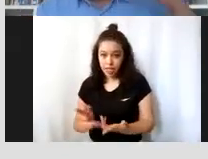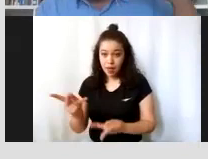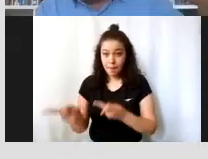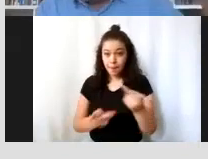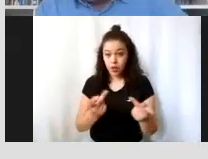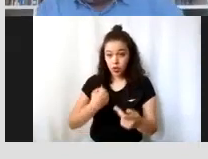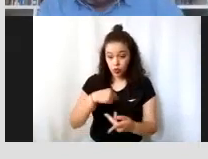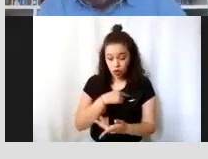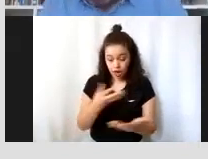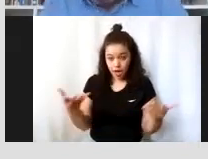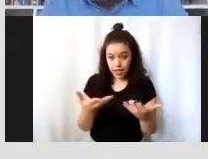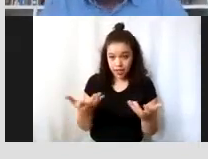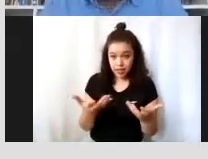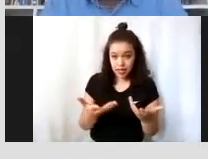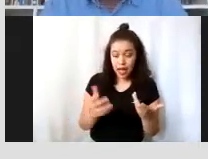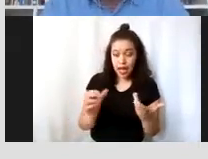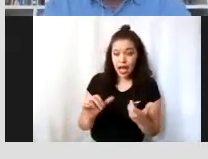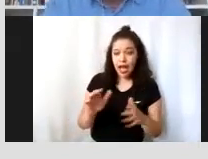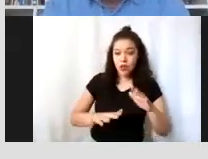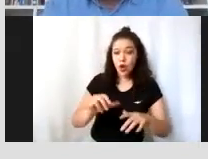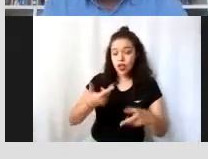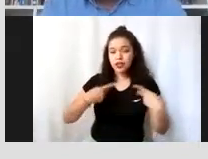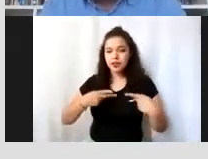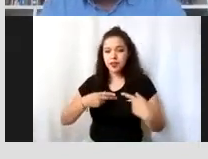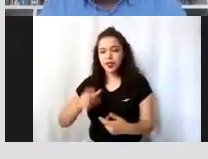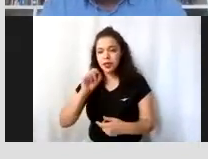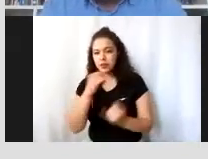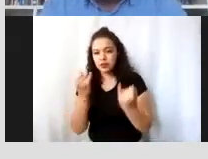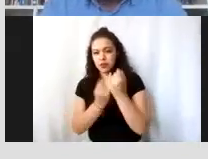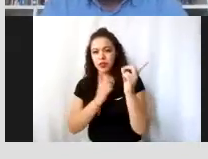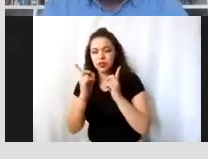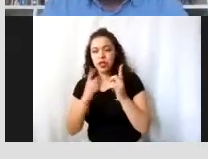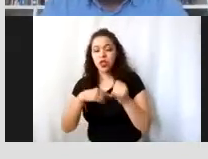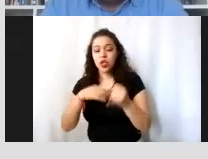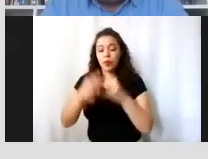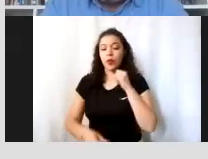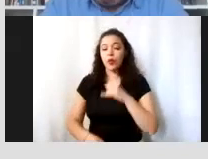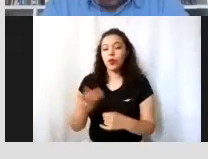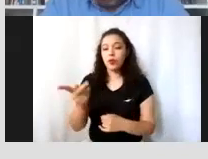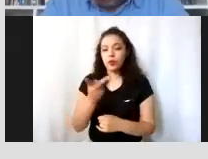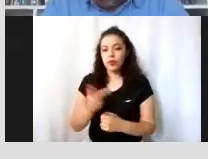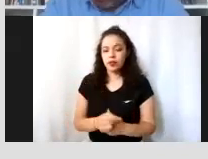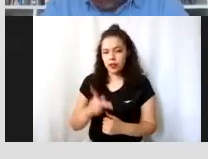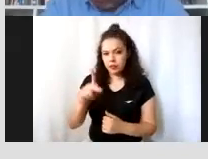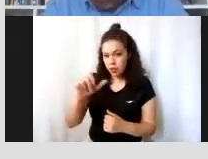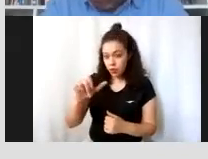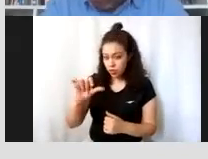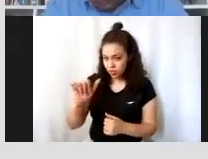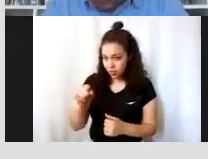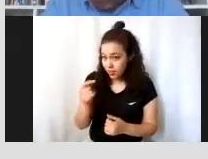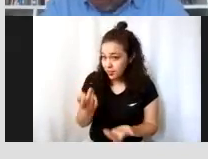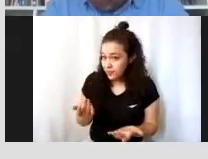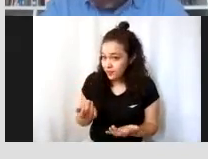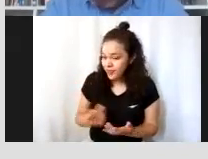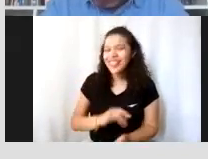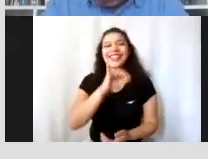hace nos sirve a todos. Yo tengo una última pregunta. ¿Paulina?